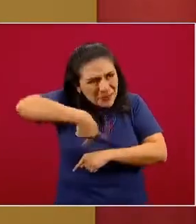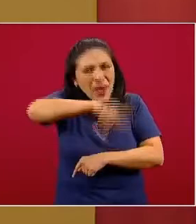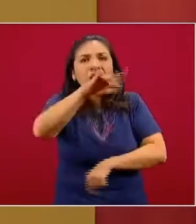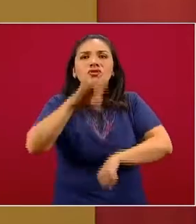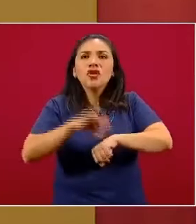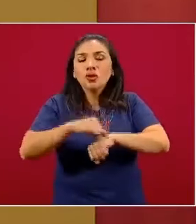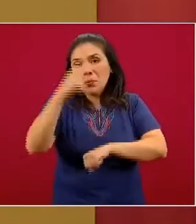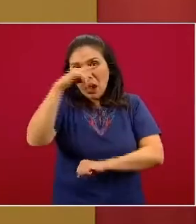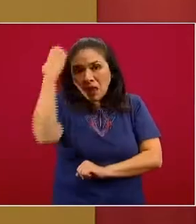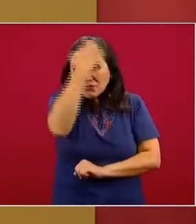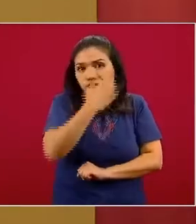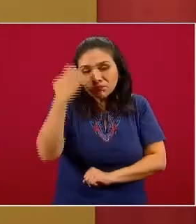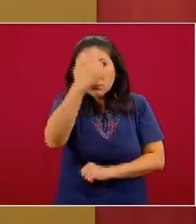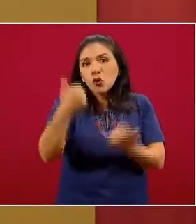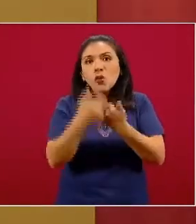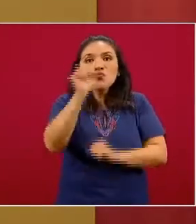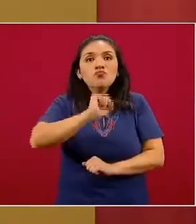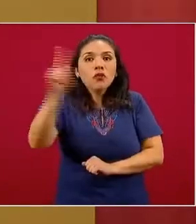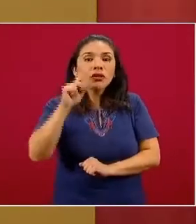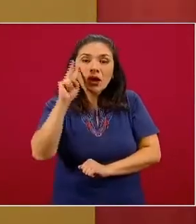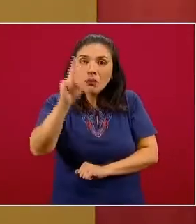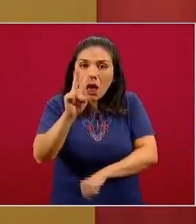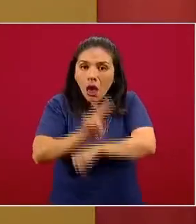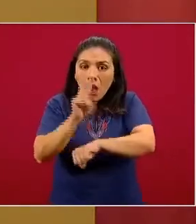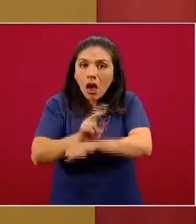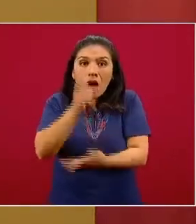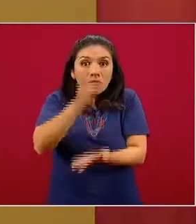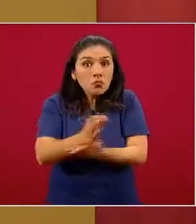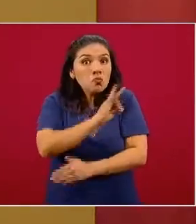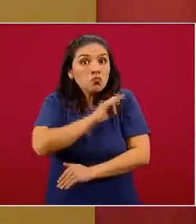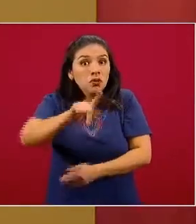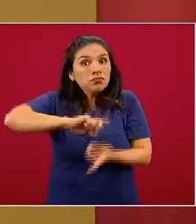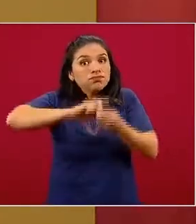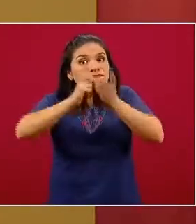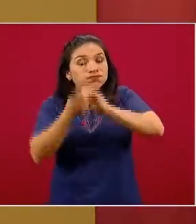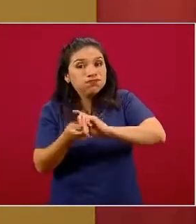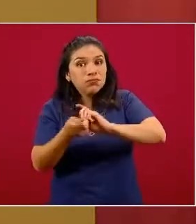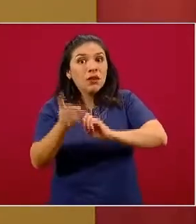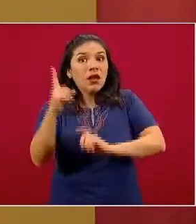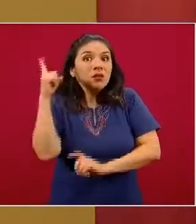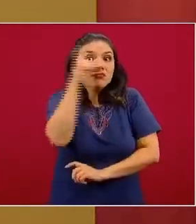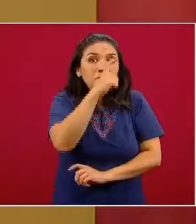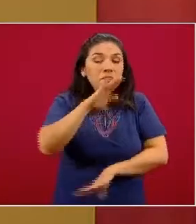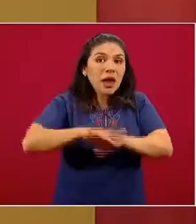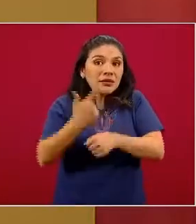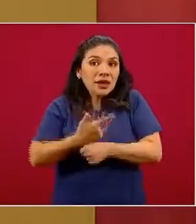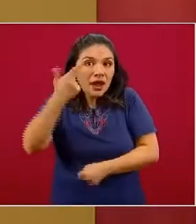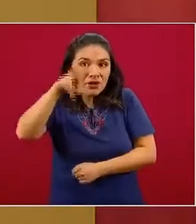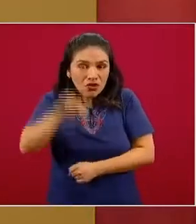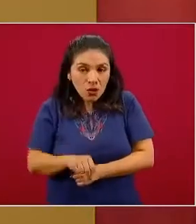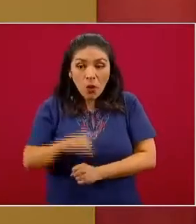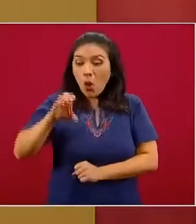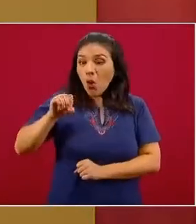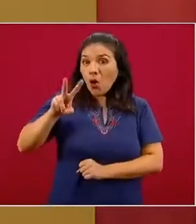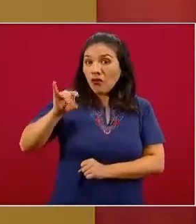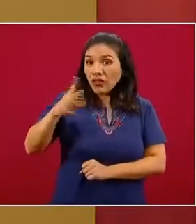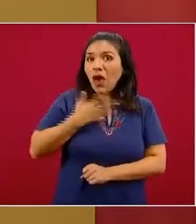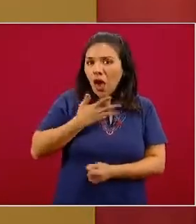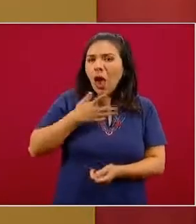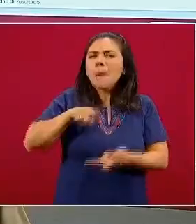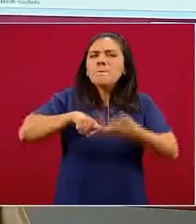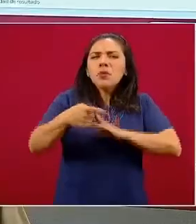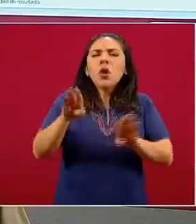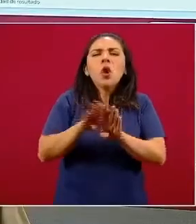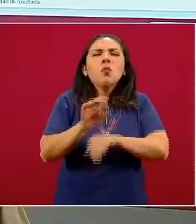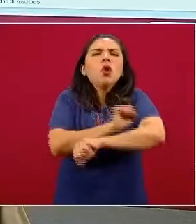valoren médicamente para identificar si tiene o no complicaciones. COVID se presenta al inicio